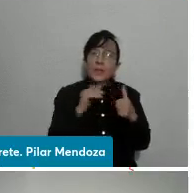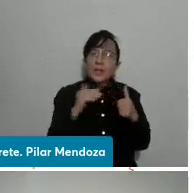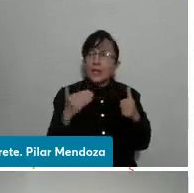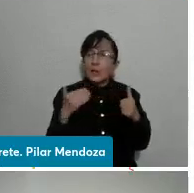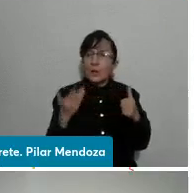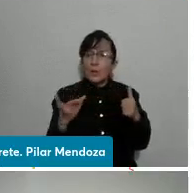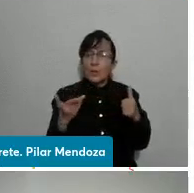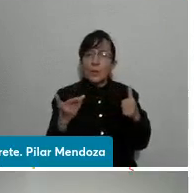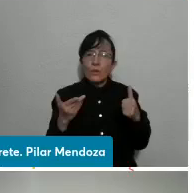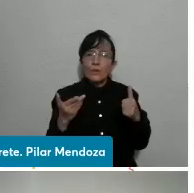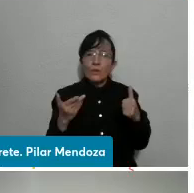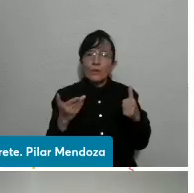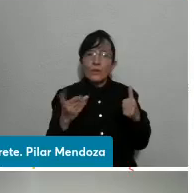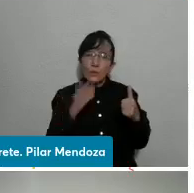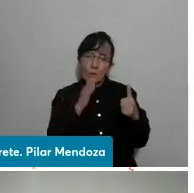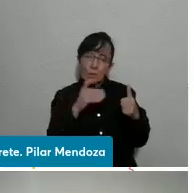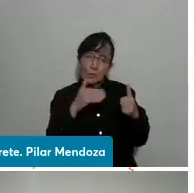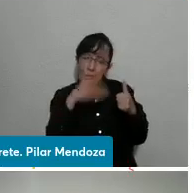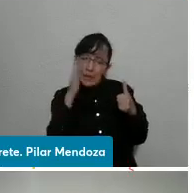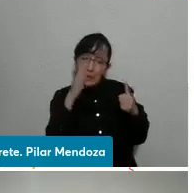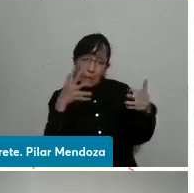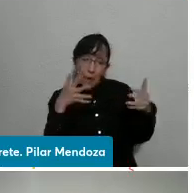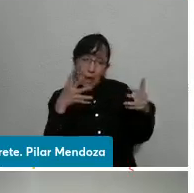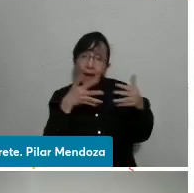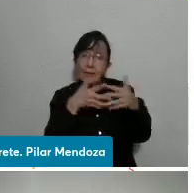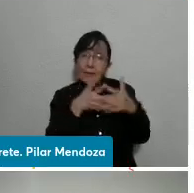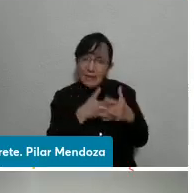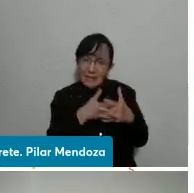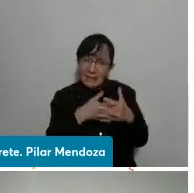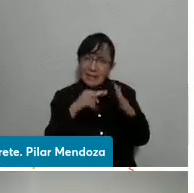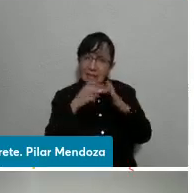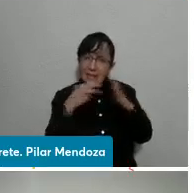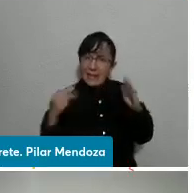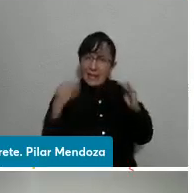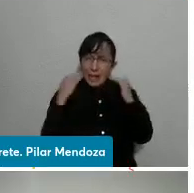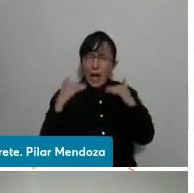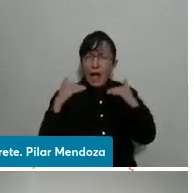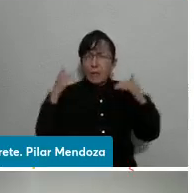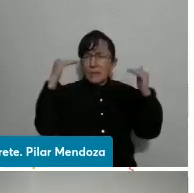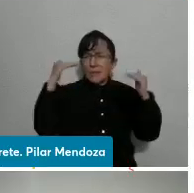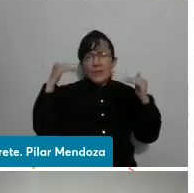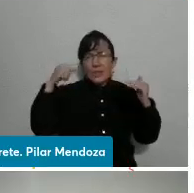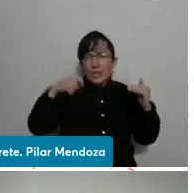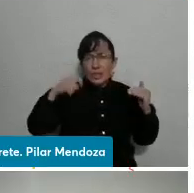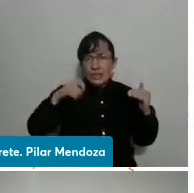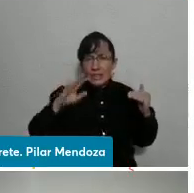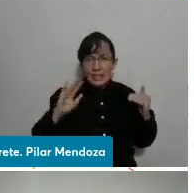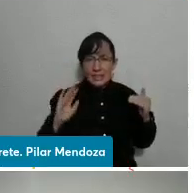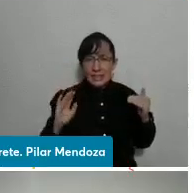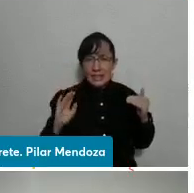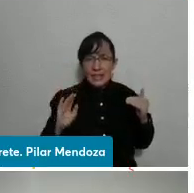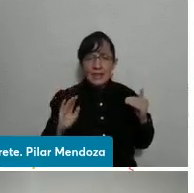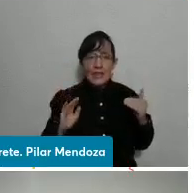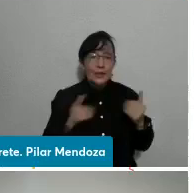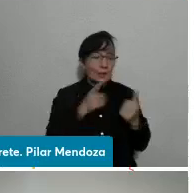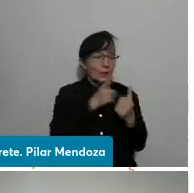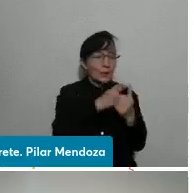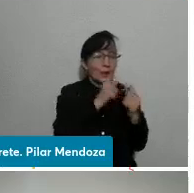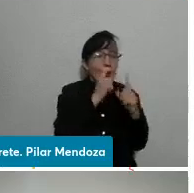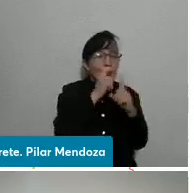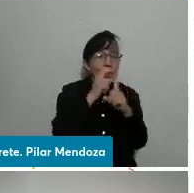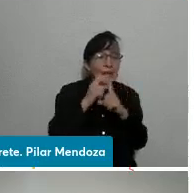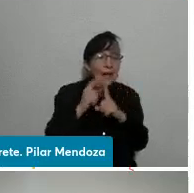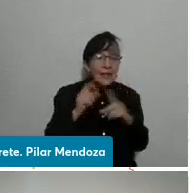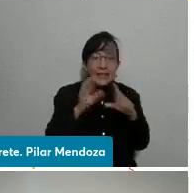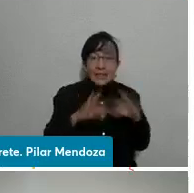como algo más ajustado, ¿sí? No tan técnico, ¿listo? Donde le colocamos palabras claves y,